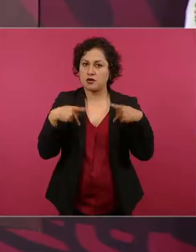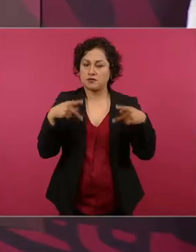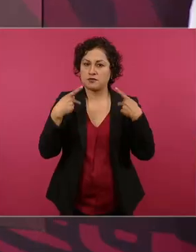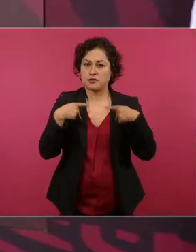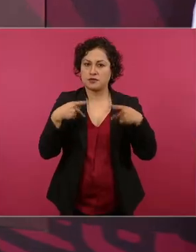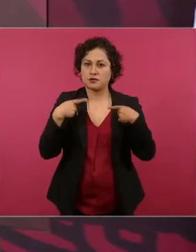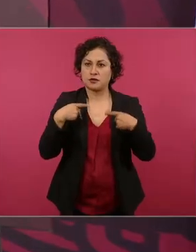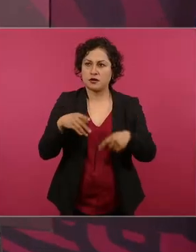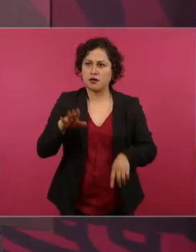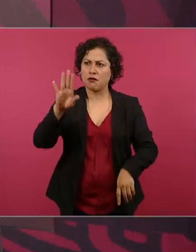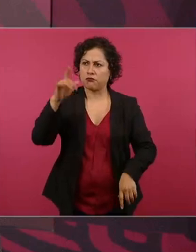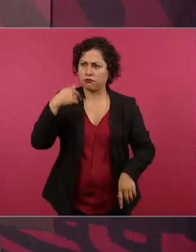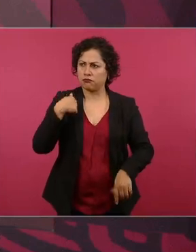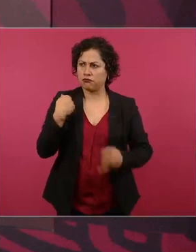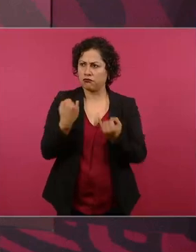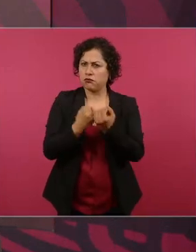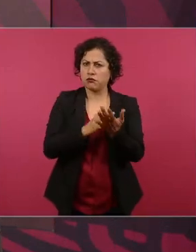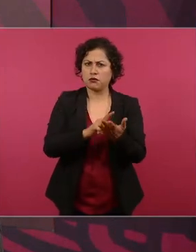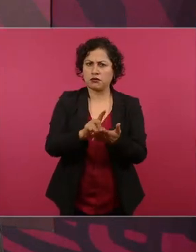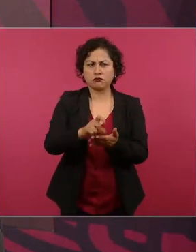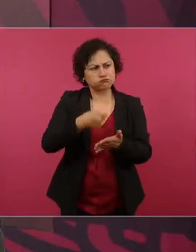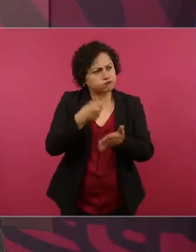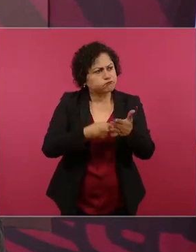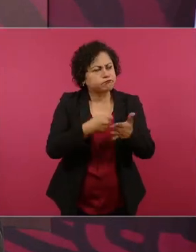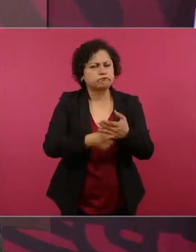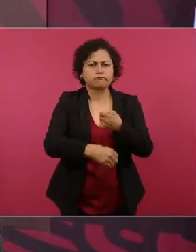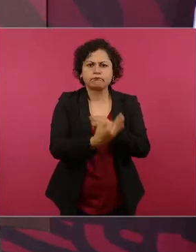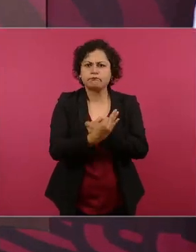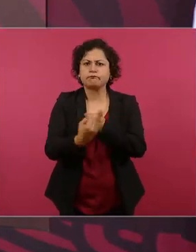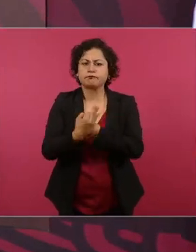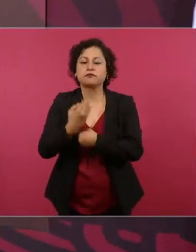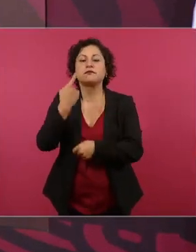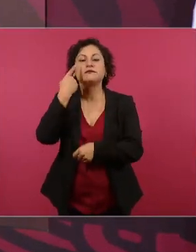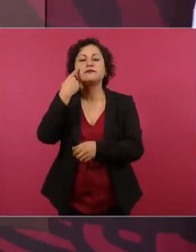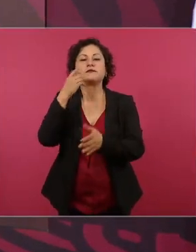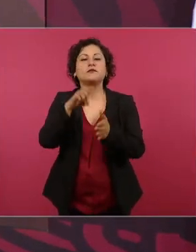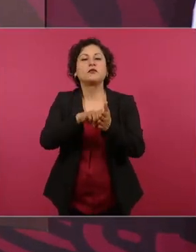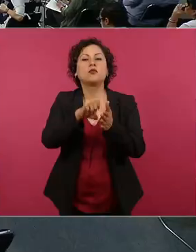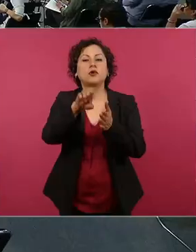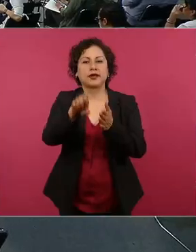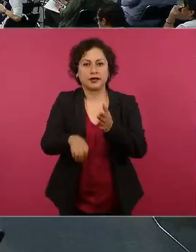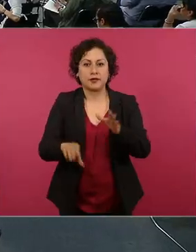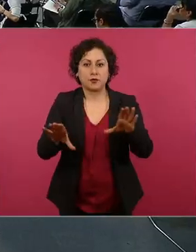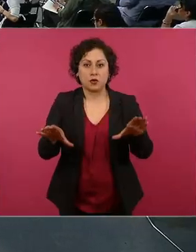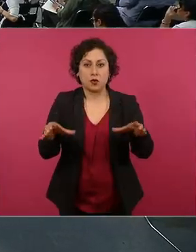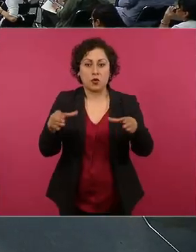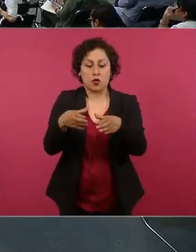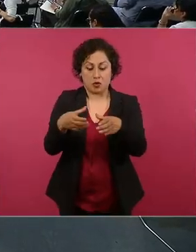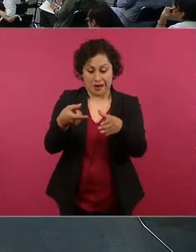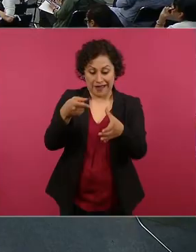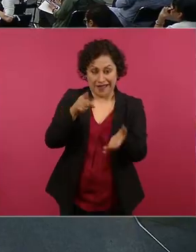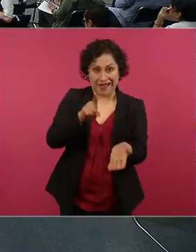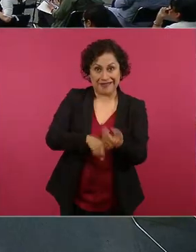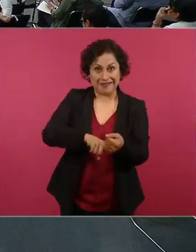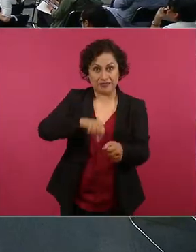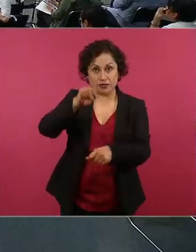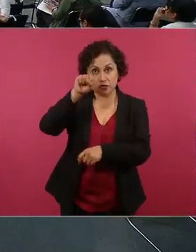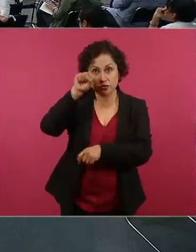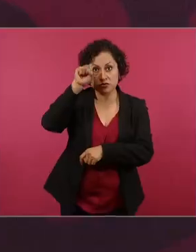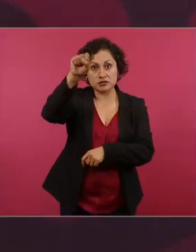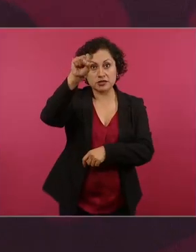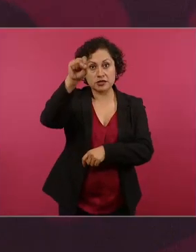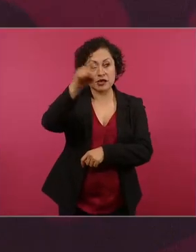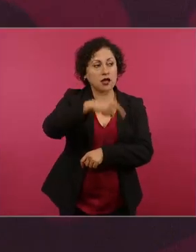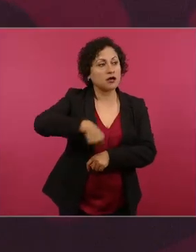defiendan sus derechos. Por ejemplo, en el caso de la elección de dirigentes, tiene que ser voto libre, tiene que ser voto